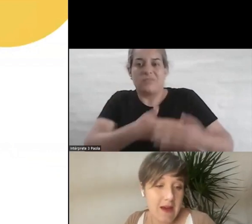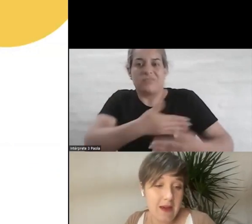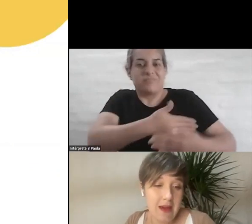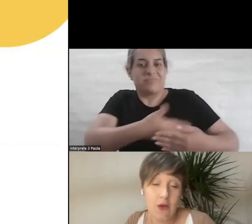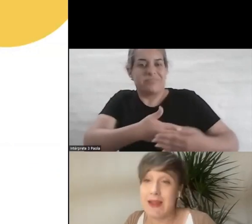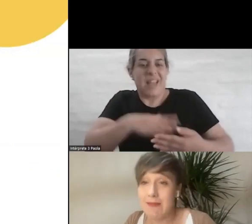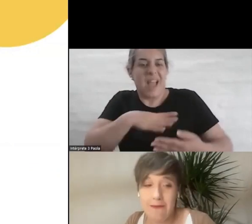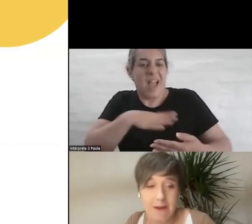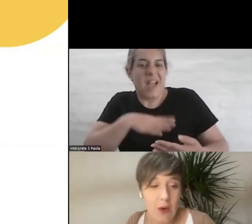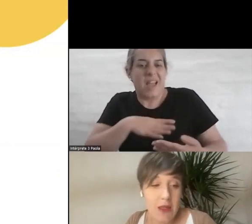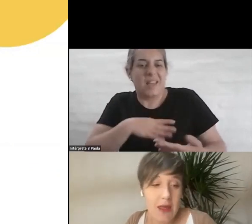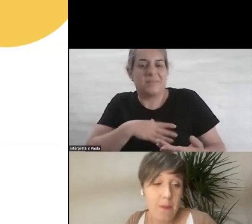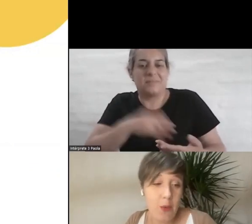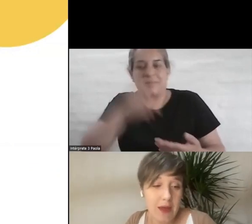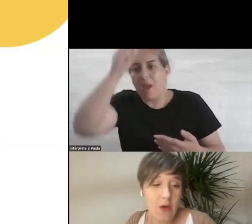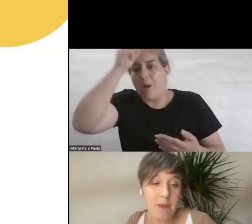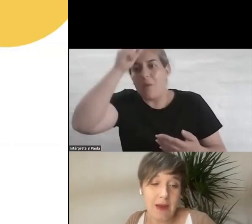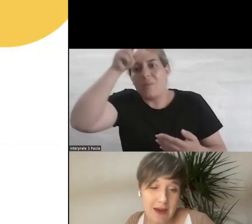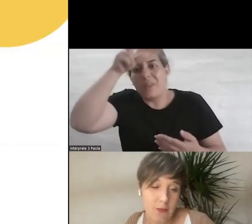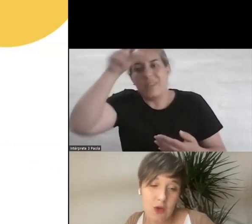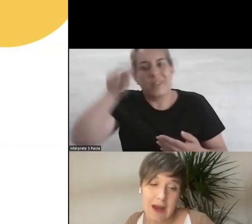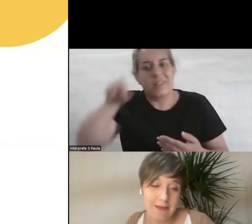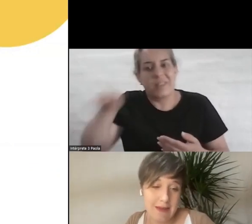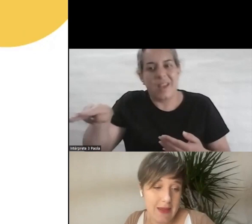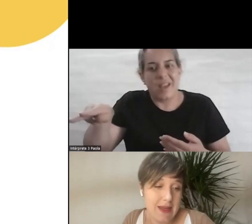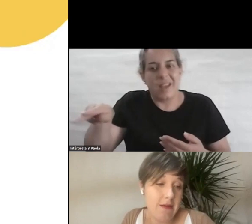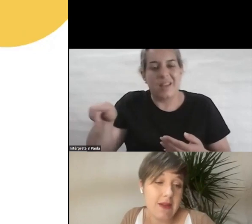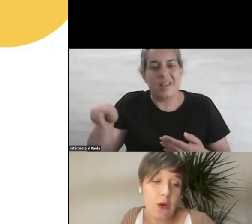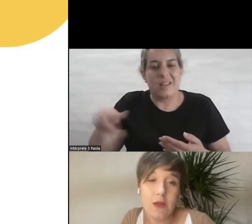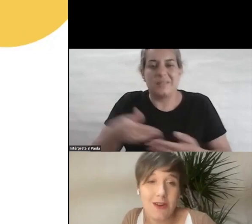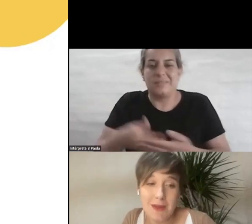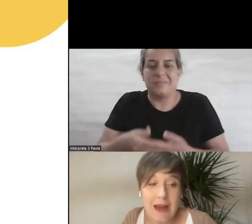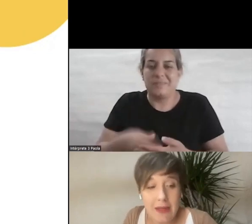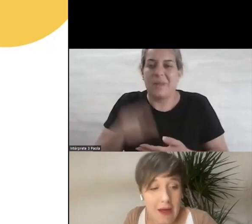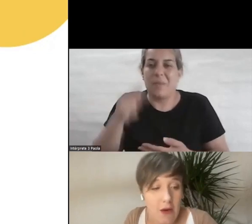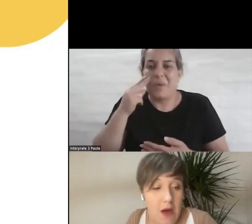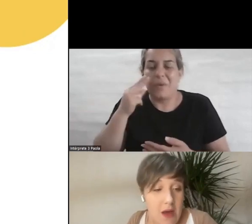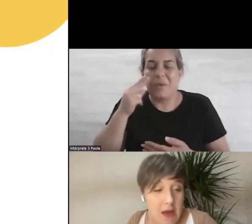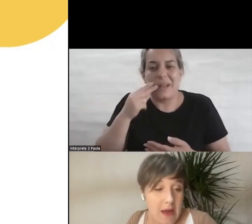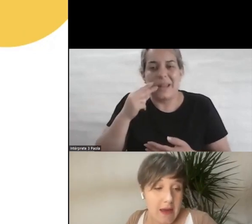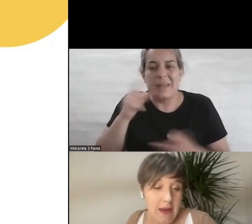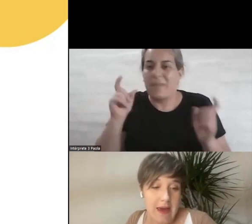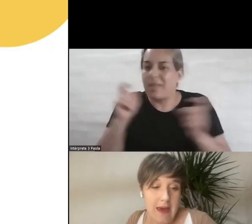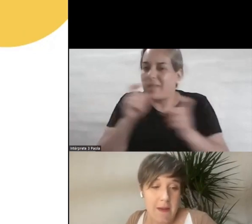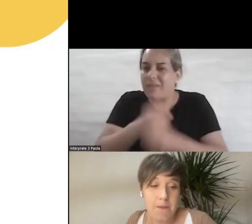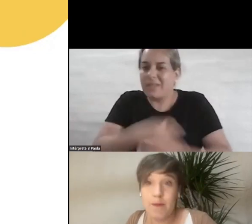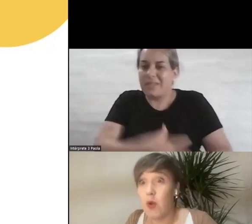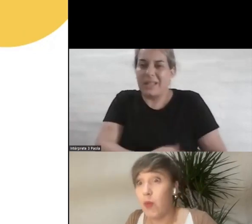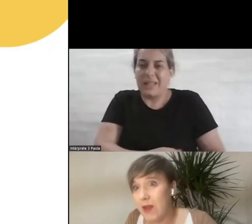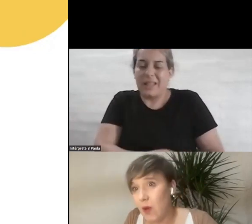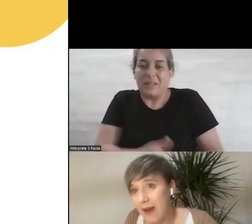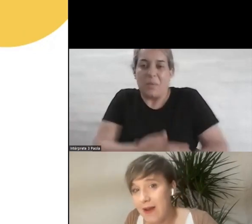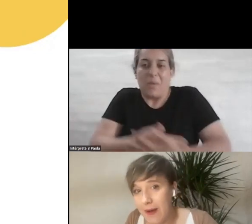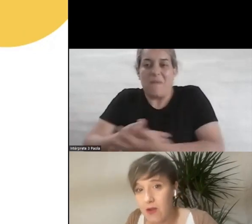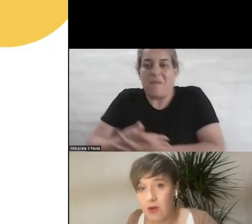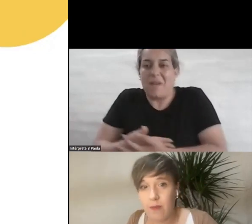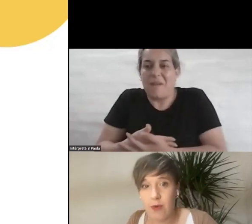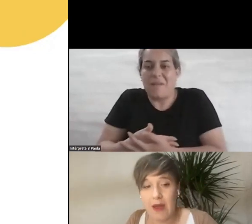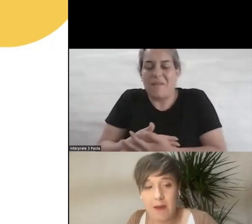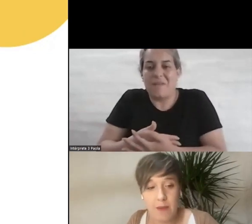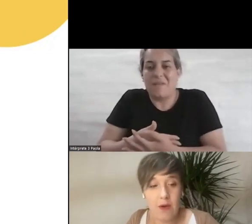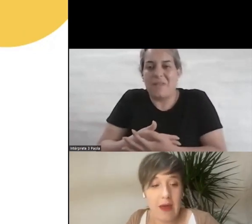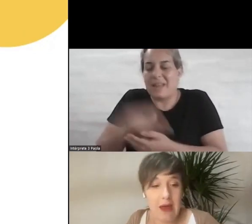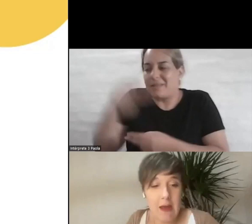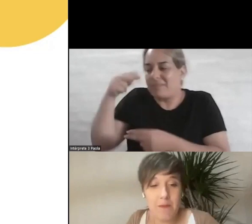que se dan con relativa frecuencia pueden complicar mucho la lactancia. Si el bebé se encuentra hospitalizado, pero puede tomar el pecho,